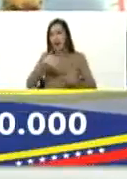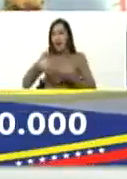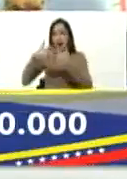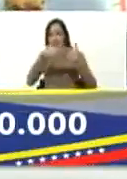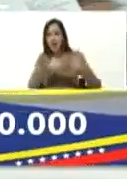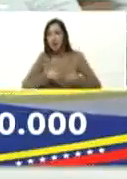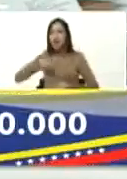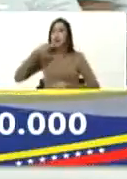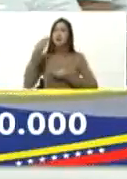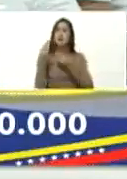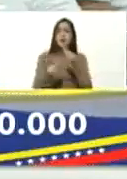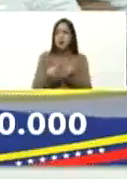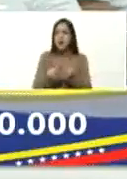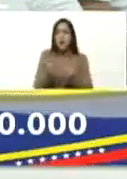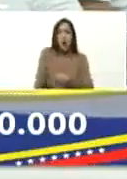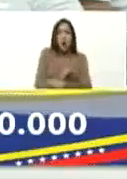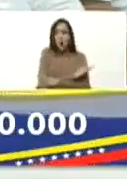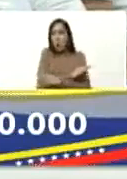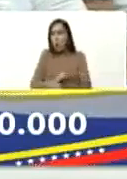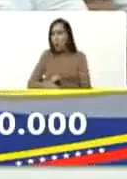intentos de invasión por la frontera,